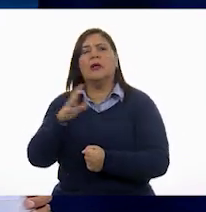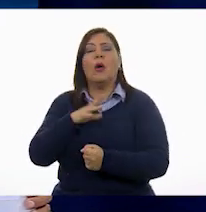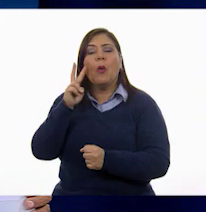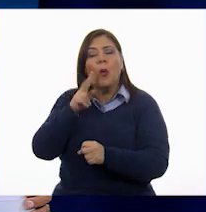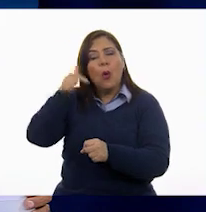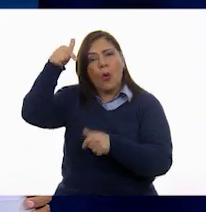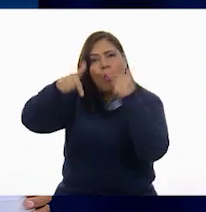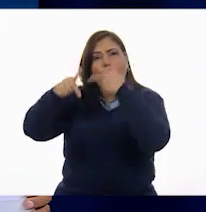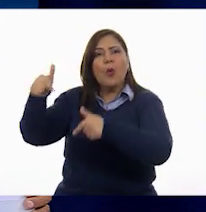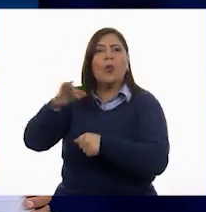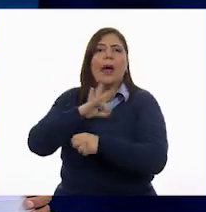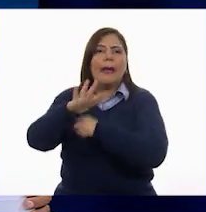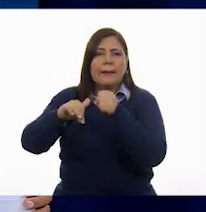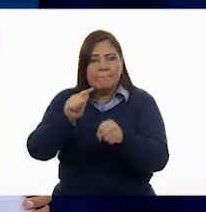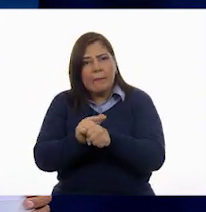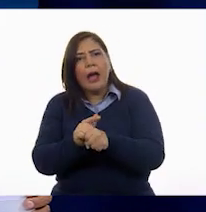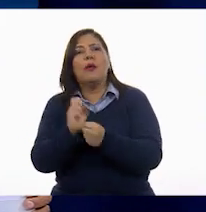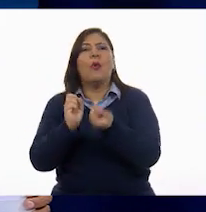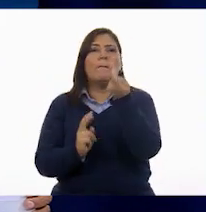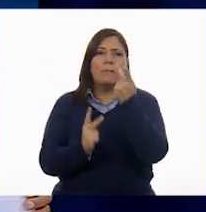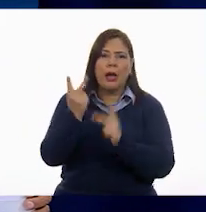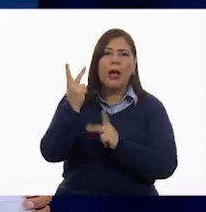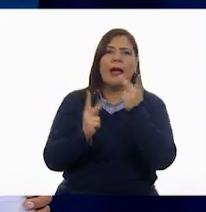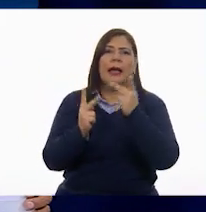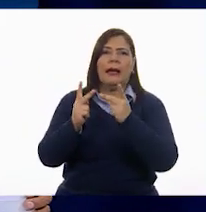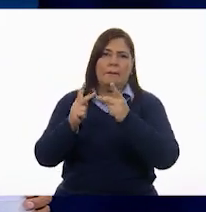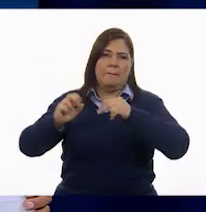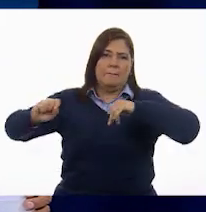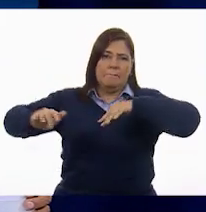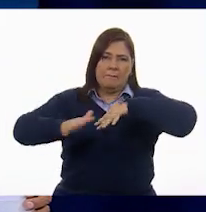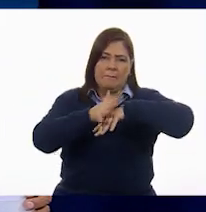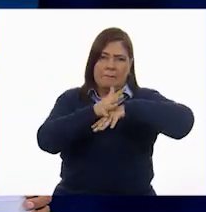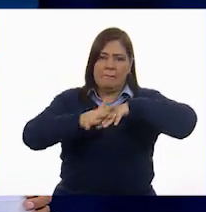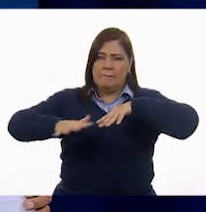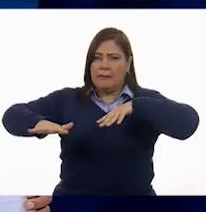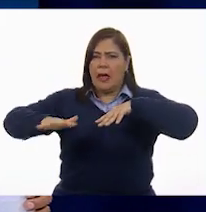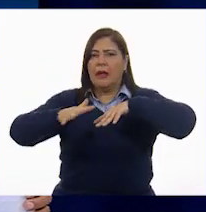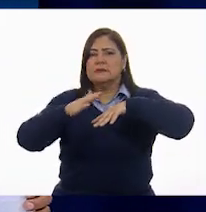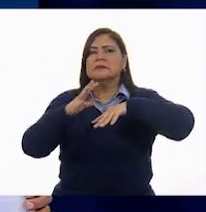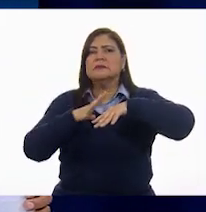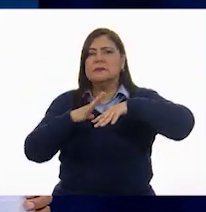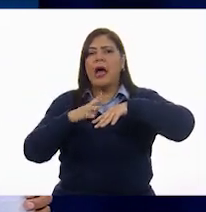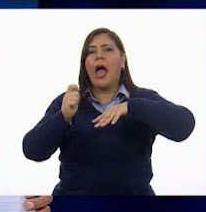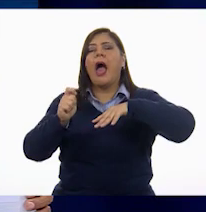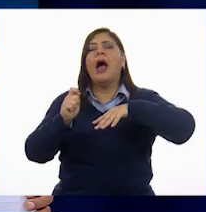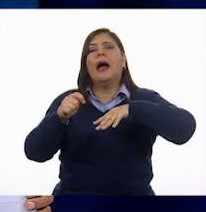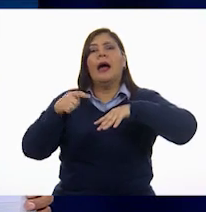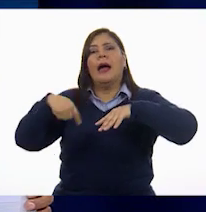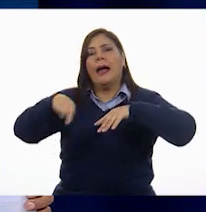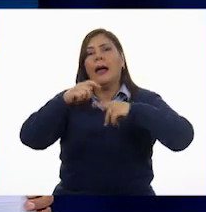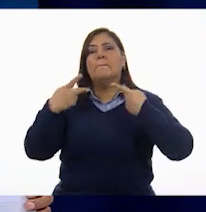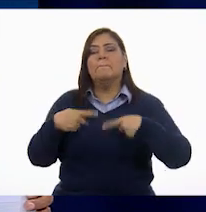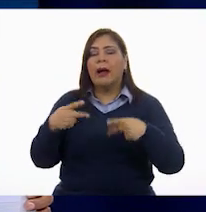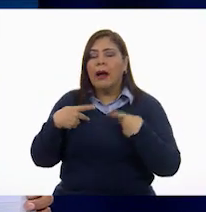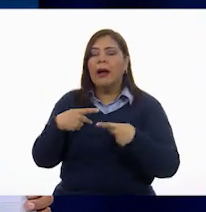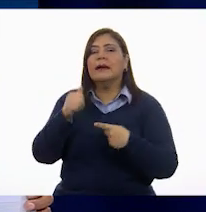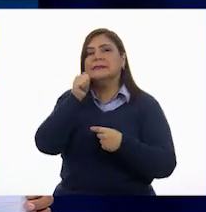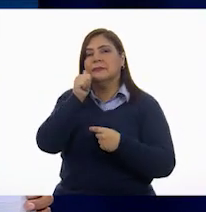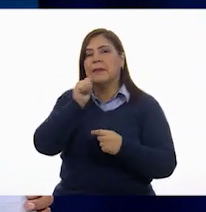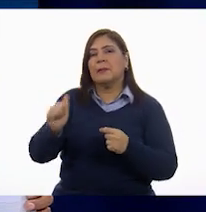animales, la flora y la fauna marítima, que es de donde en gran medida el ser humano